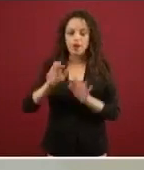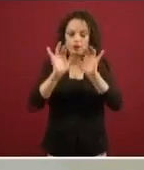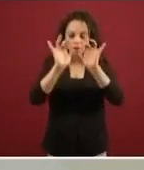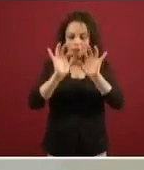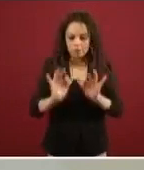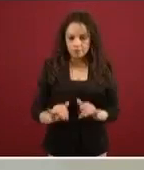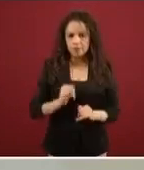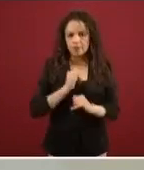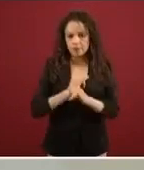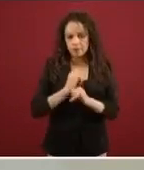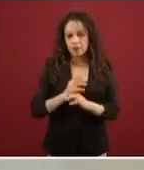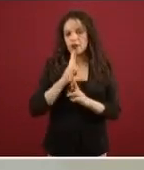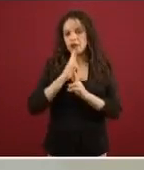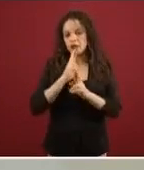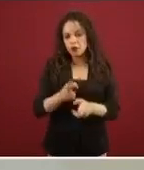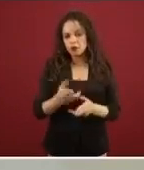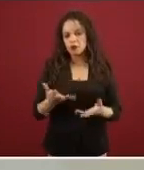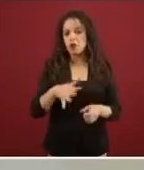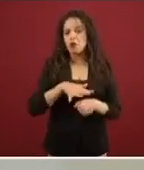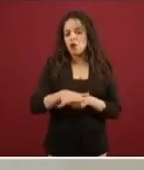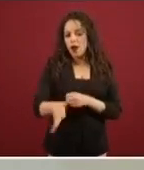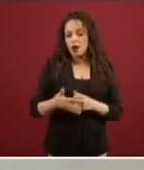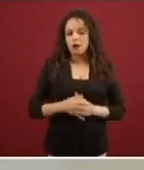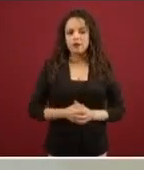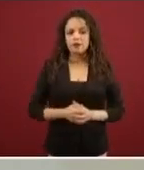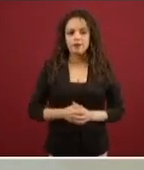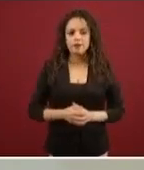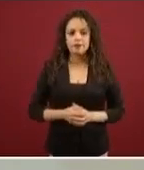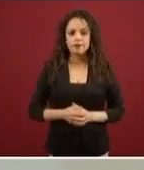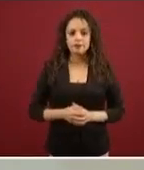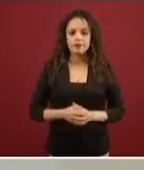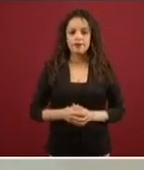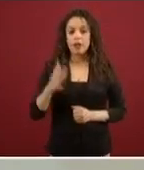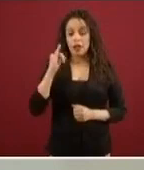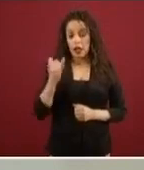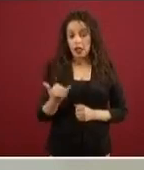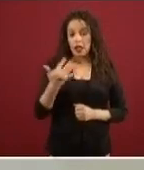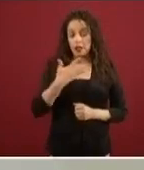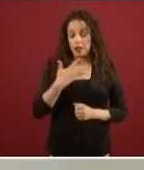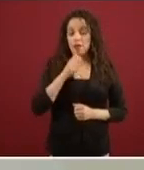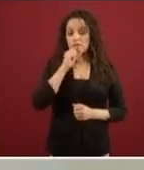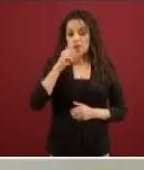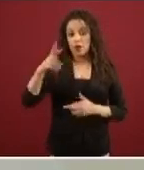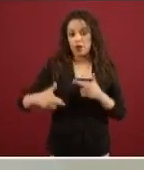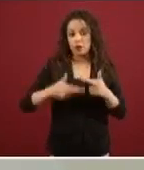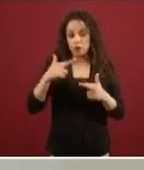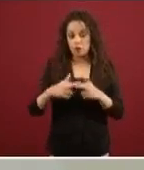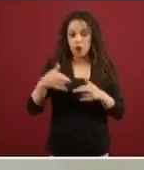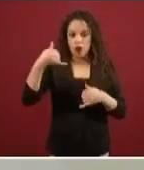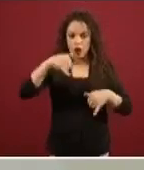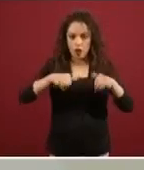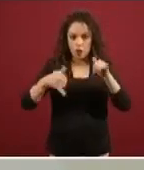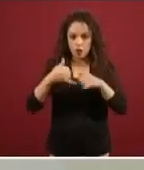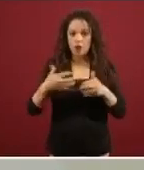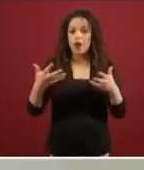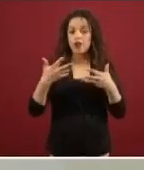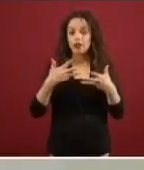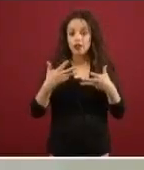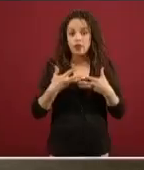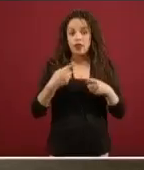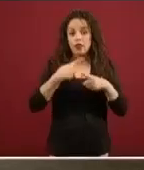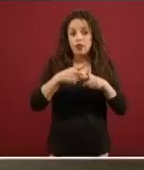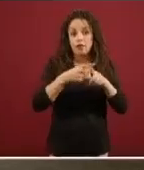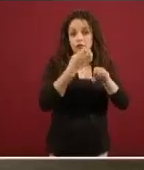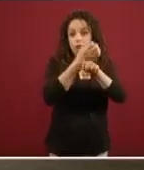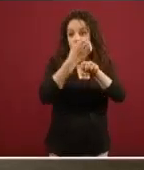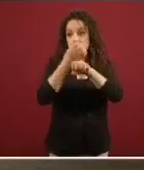resultados, teniendo siempre lógicamente la contemplación de que también hay laboratorios regionales que concentran muestras de varios estados y